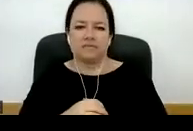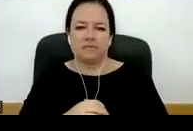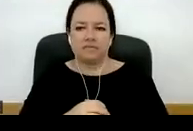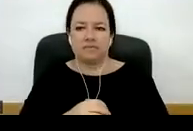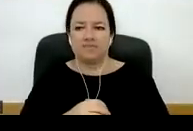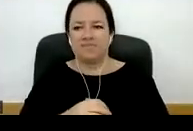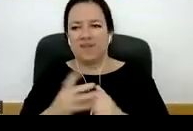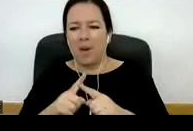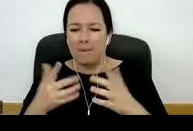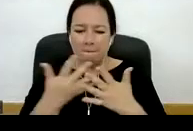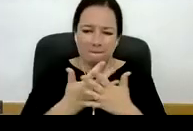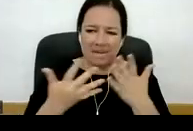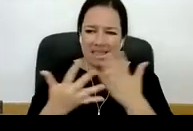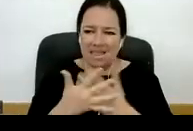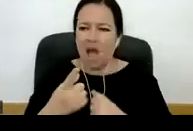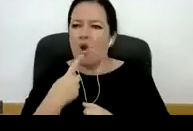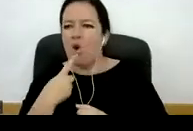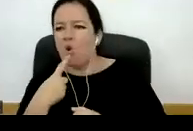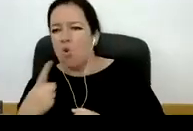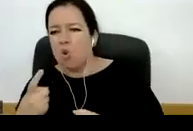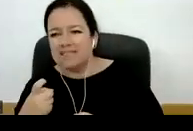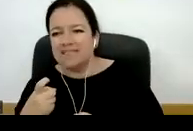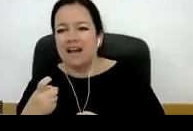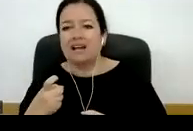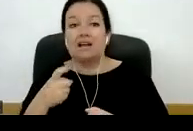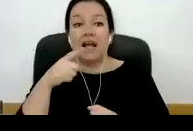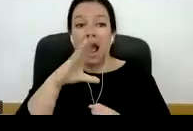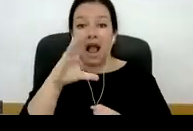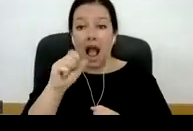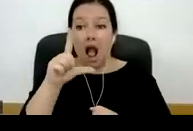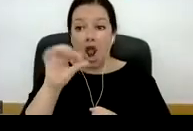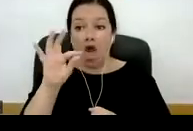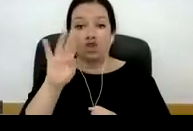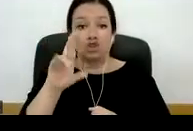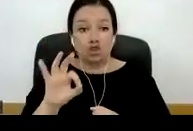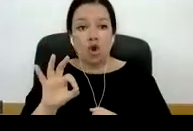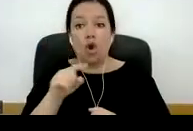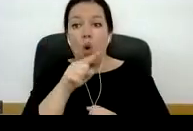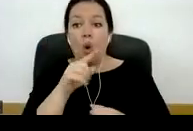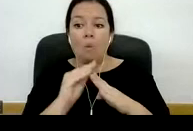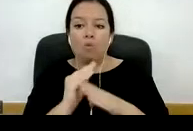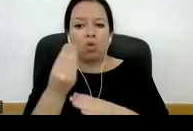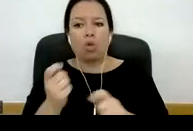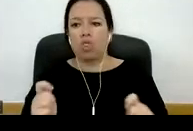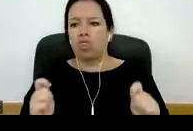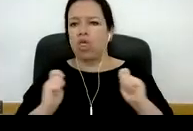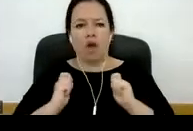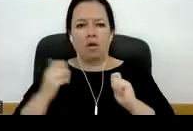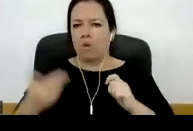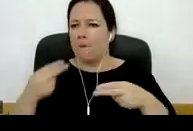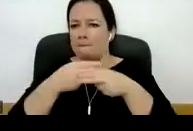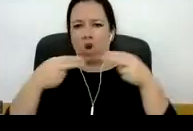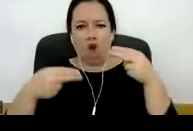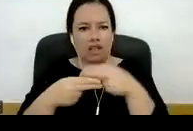la mezcla, la fórmula, y el calostro es un producto que nos aporta fundamentalmente proteína